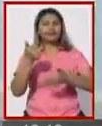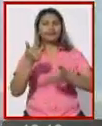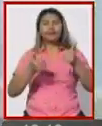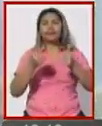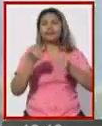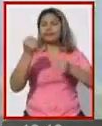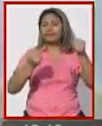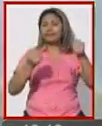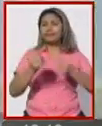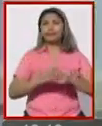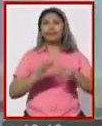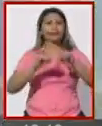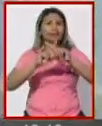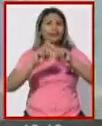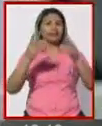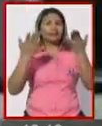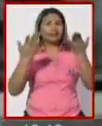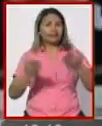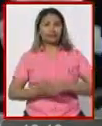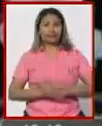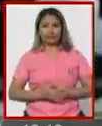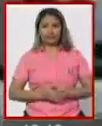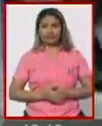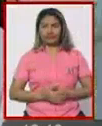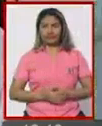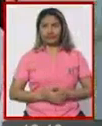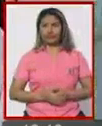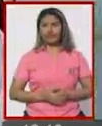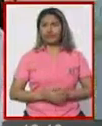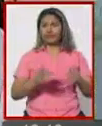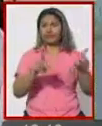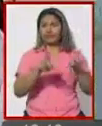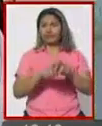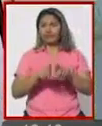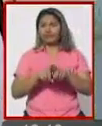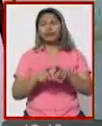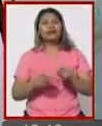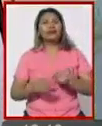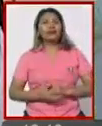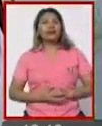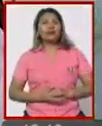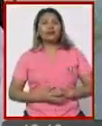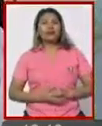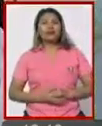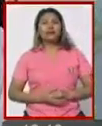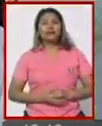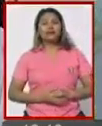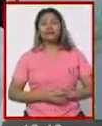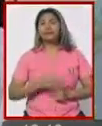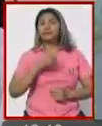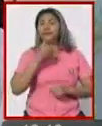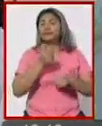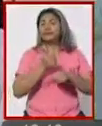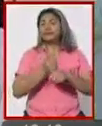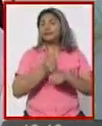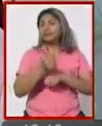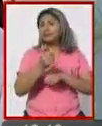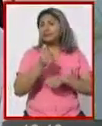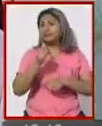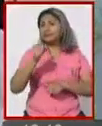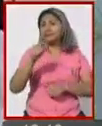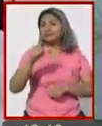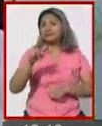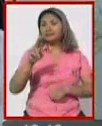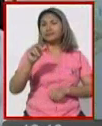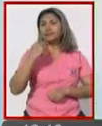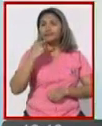de vehículo, sin embargo, estamos a las resultas de la demás organización. El autor material, Luis Alberto Carrillo